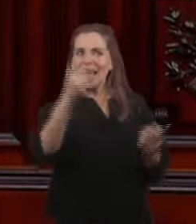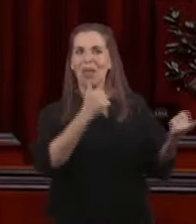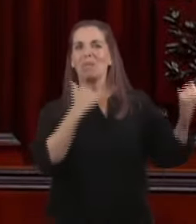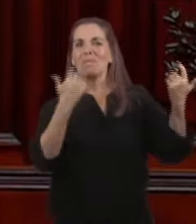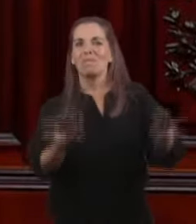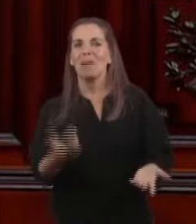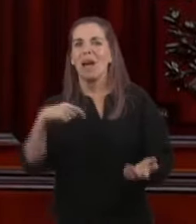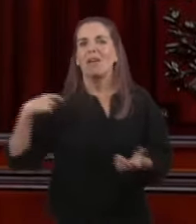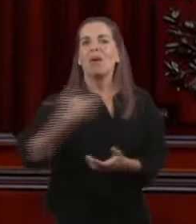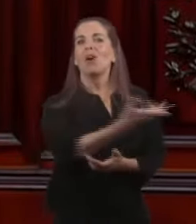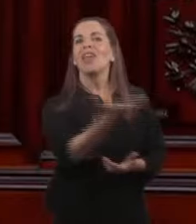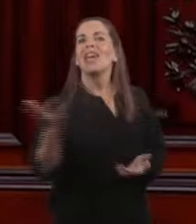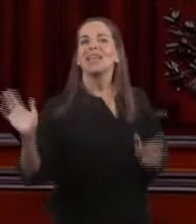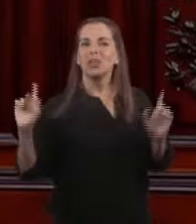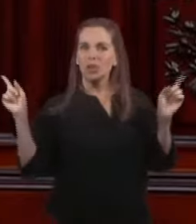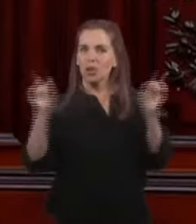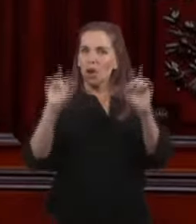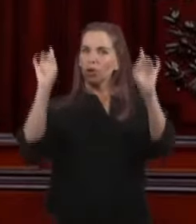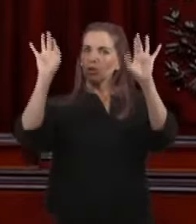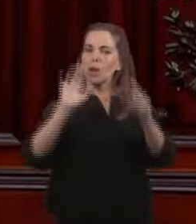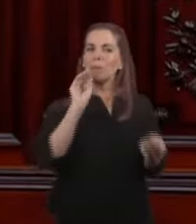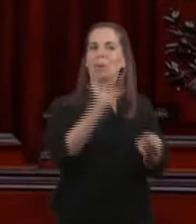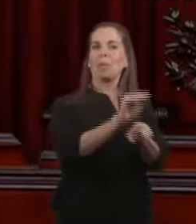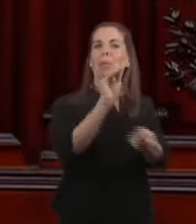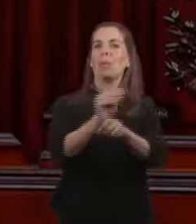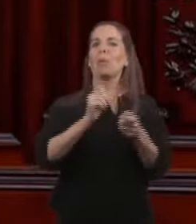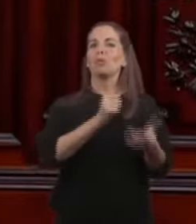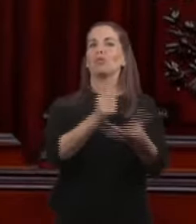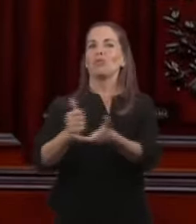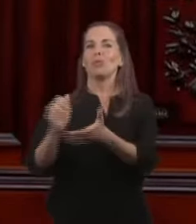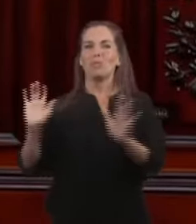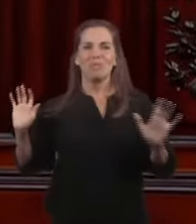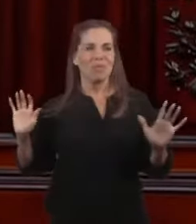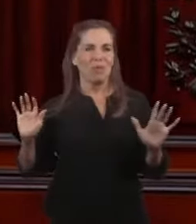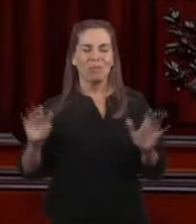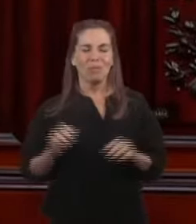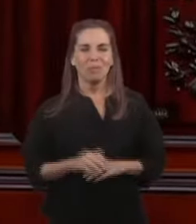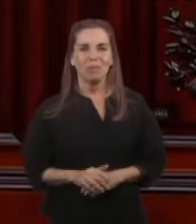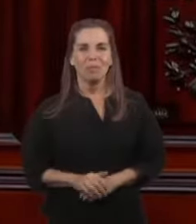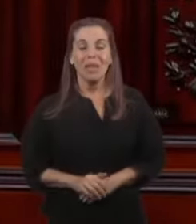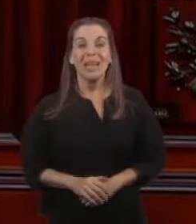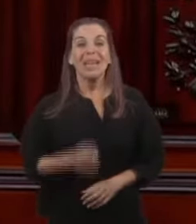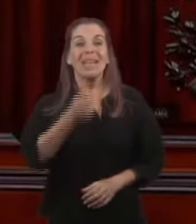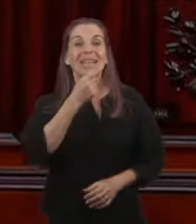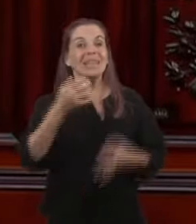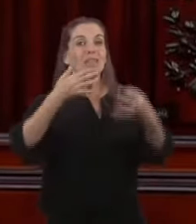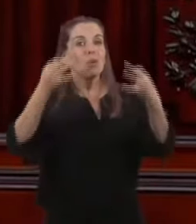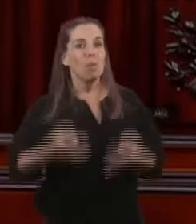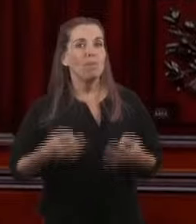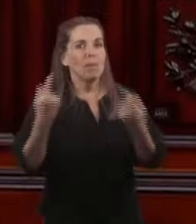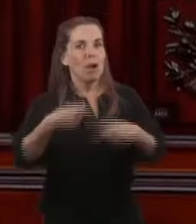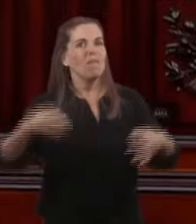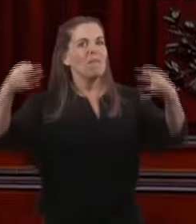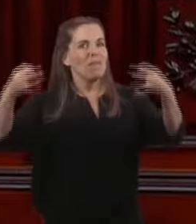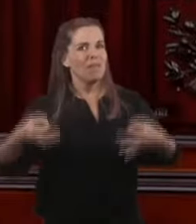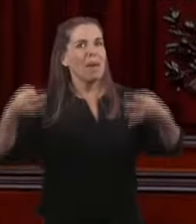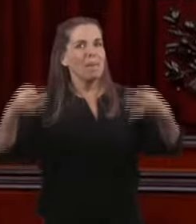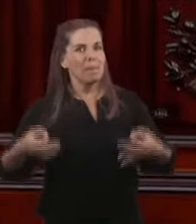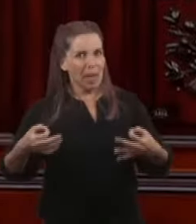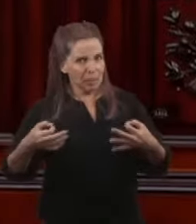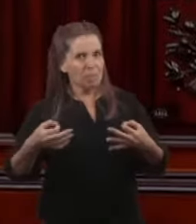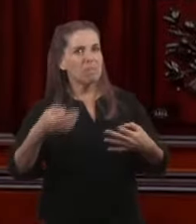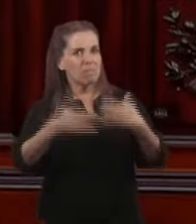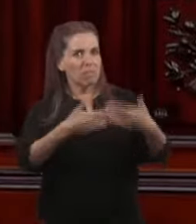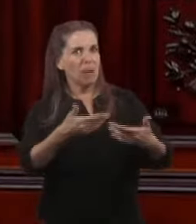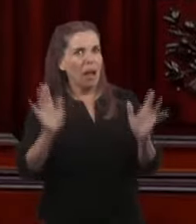ciudadanos y no su amo y señor como decía Milton friedman si hacemos las cosas bien Vamos a revertir el siglo